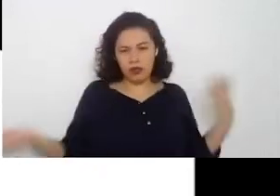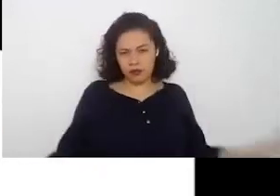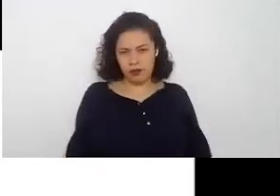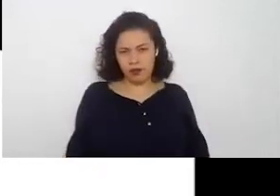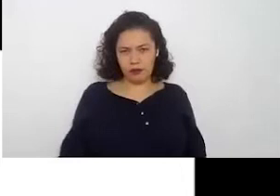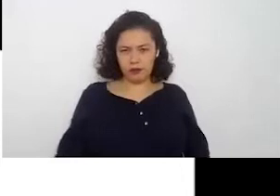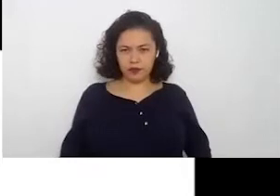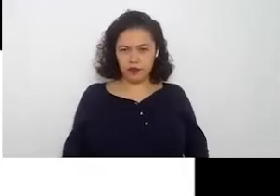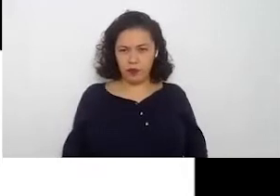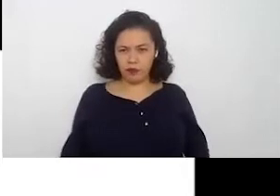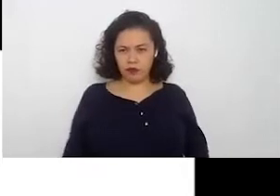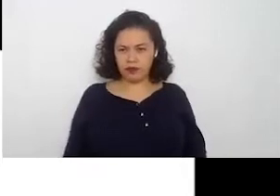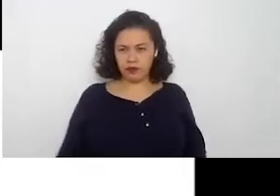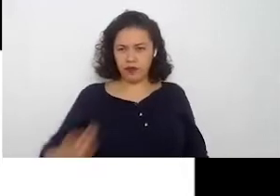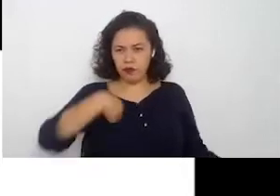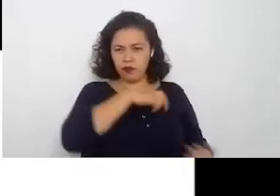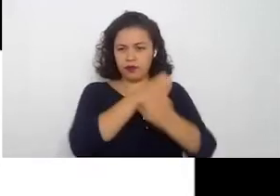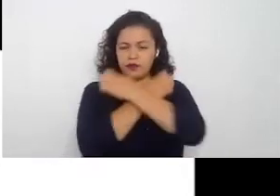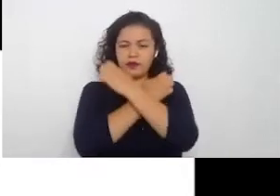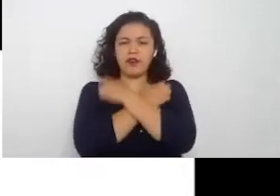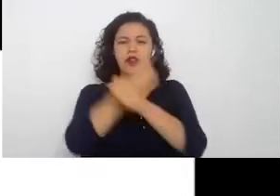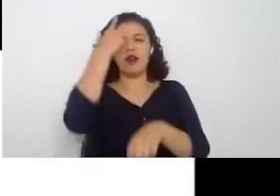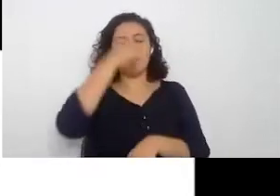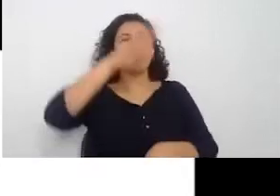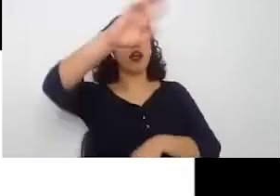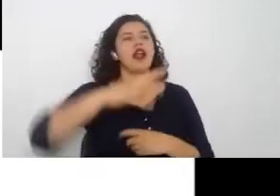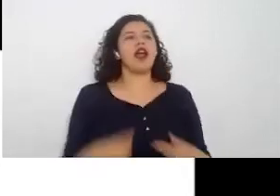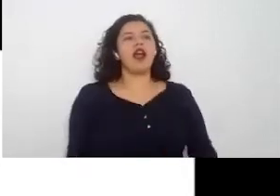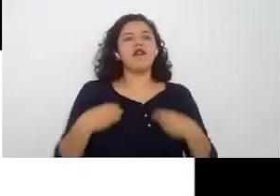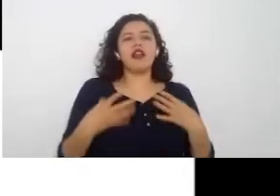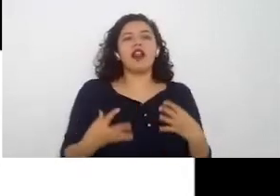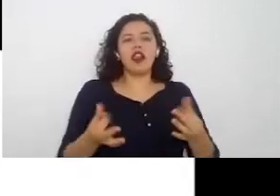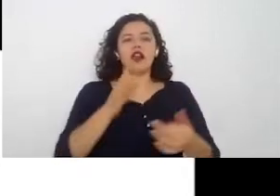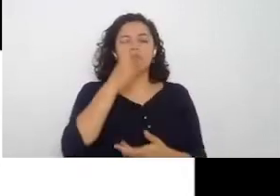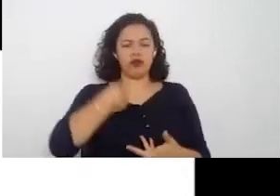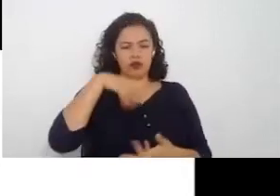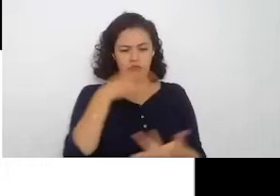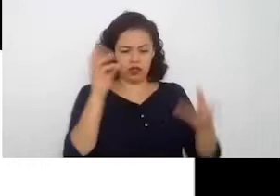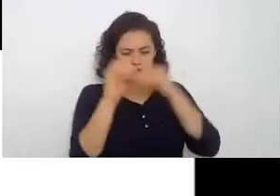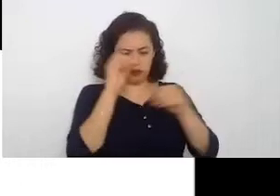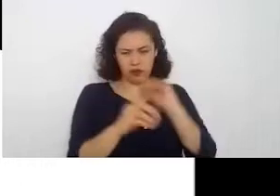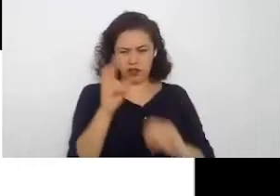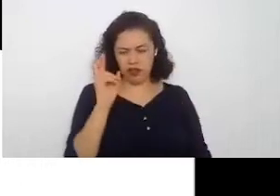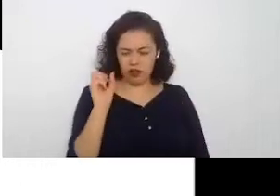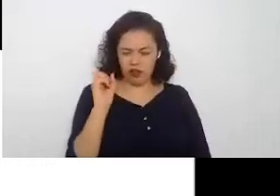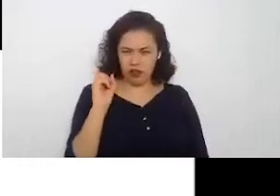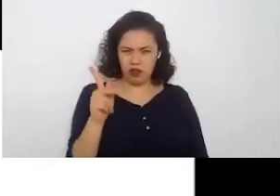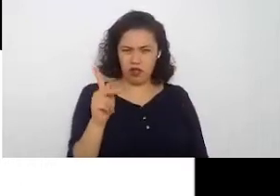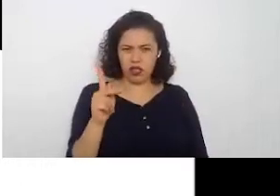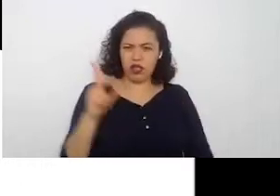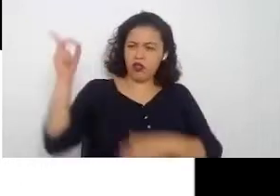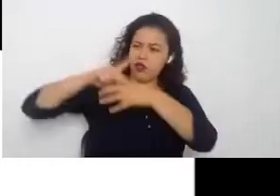hacemos, creamos la educación para la mejora de la calidad de vida. Ok, entonces vamos a poner